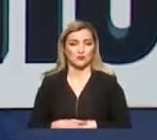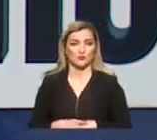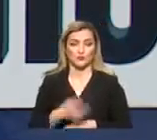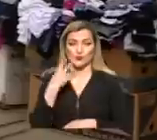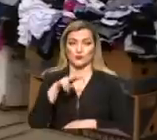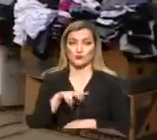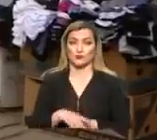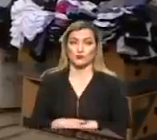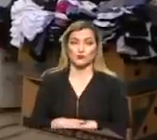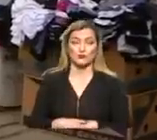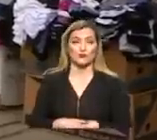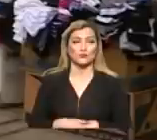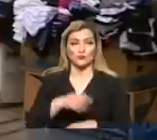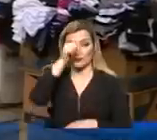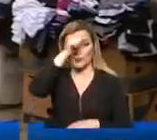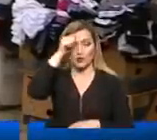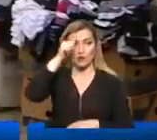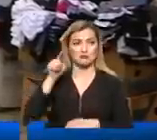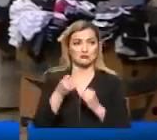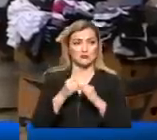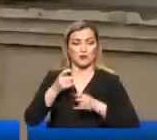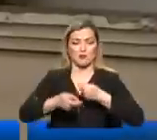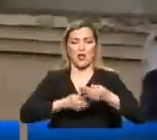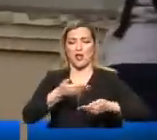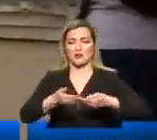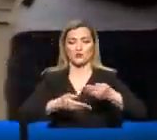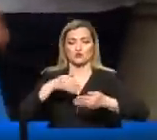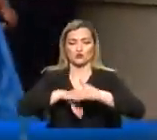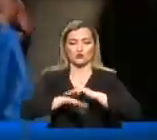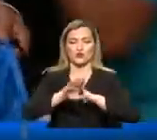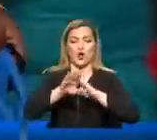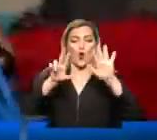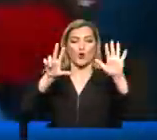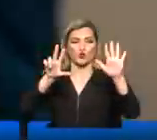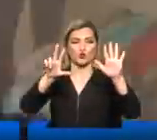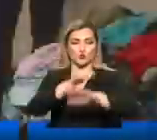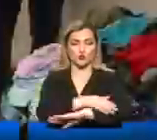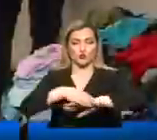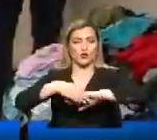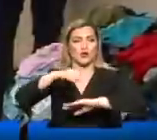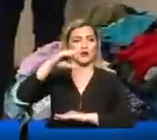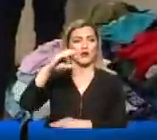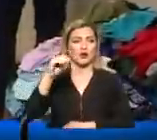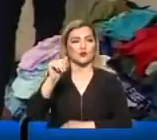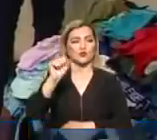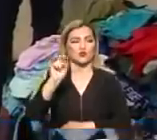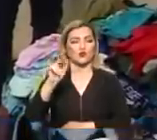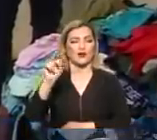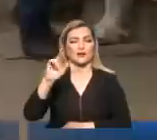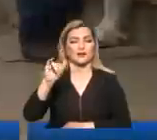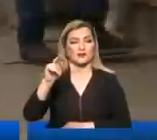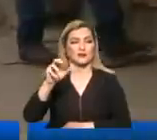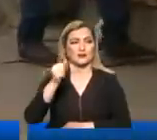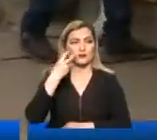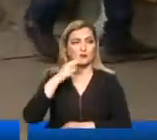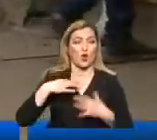bioseguridad. Este domingo el comercio informal una vez más se tomó la entrada de la 8 en la avenida Casuarina. Aquí en la vereda usted podía encontrar